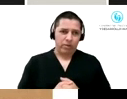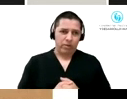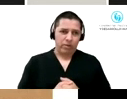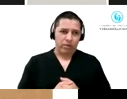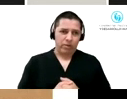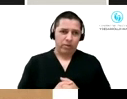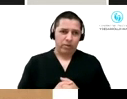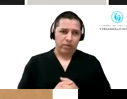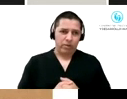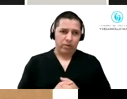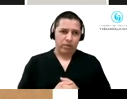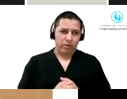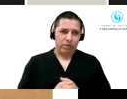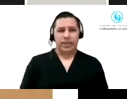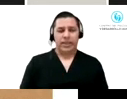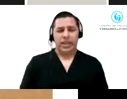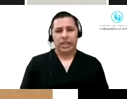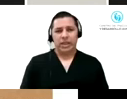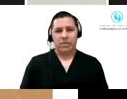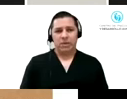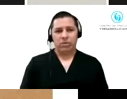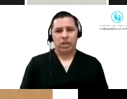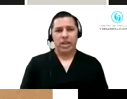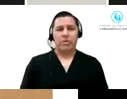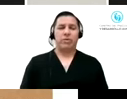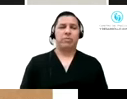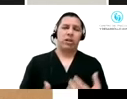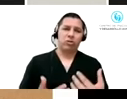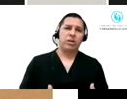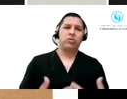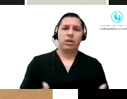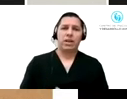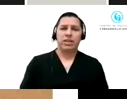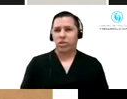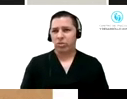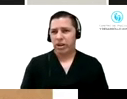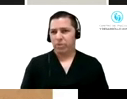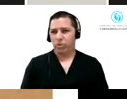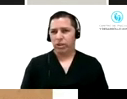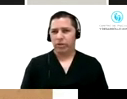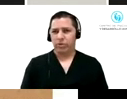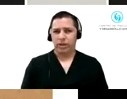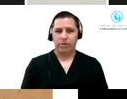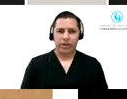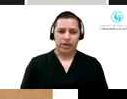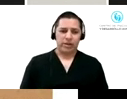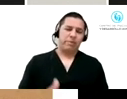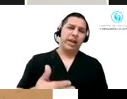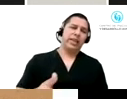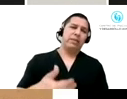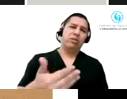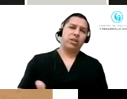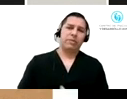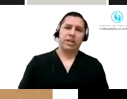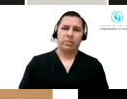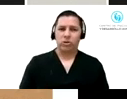Bueno, porque es importante el tema del trabajo con hombres y el tema de la masculinidad. Bueno, para los hombres, un tema de salud sexual y reproductiva, por ejemplo. Vean el